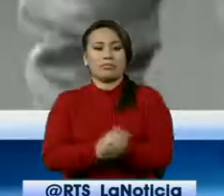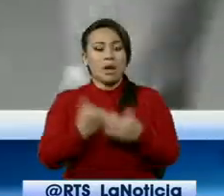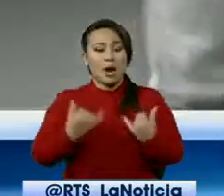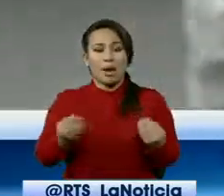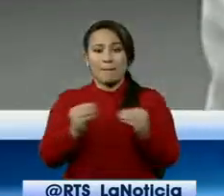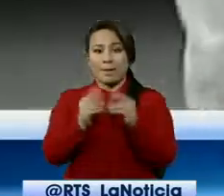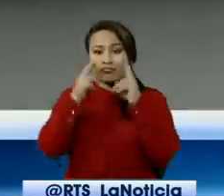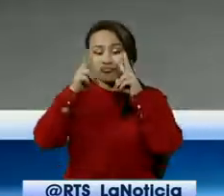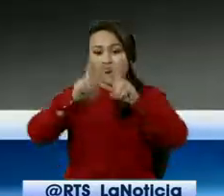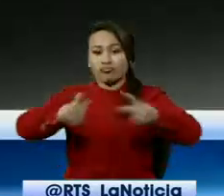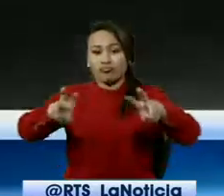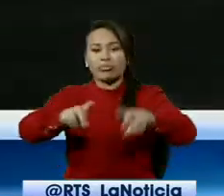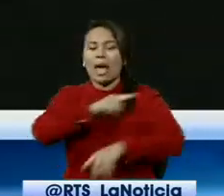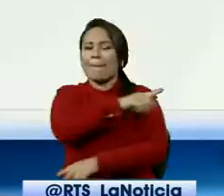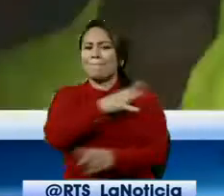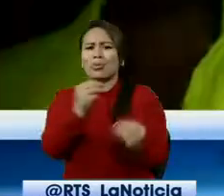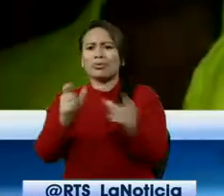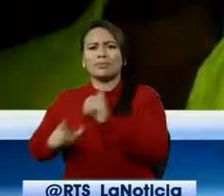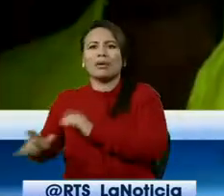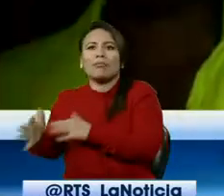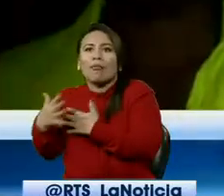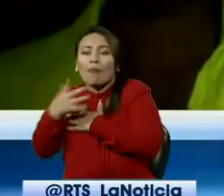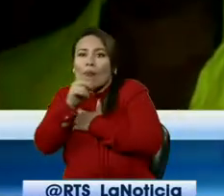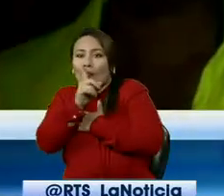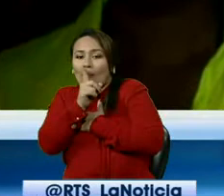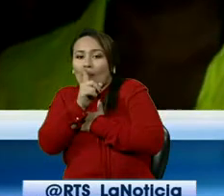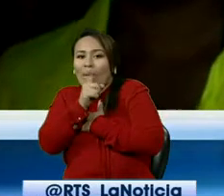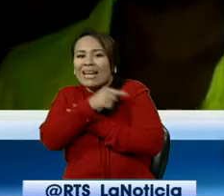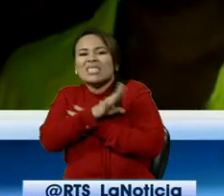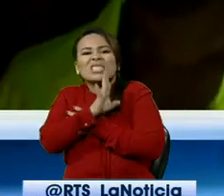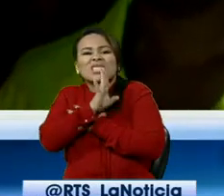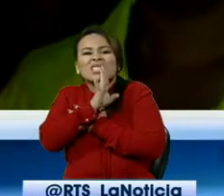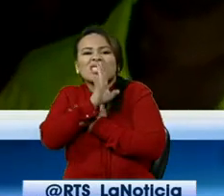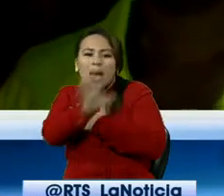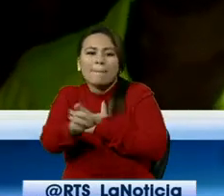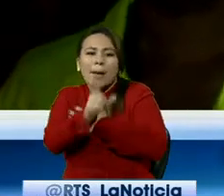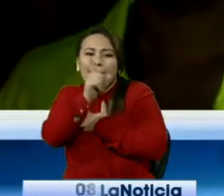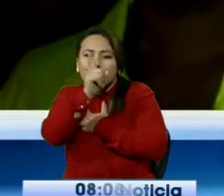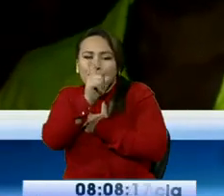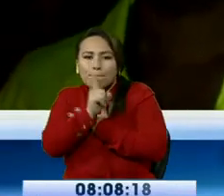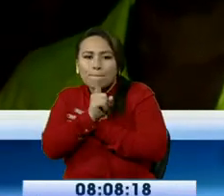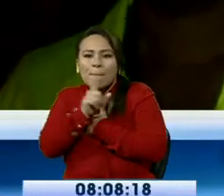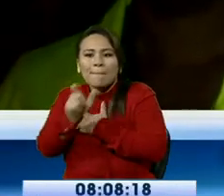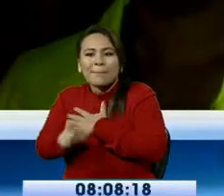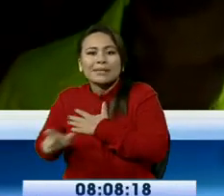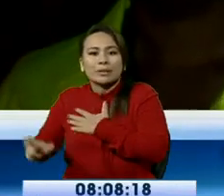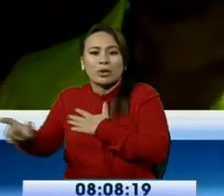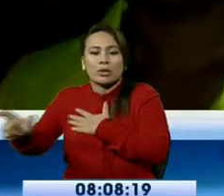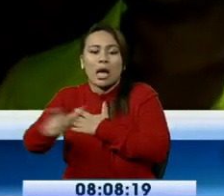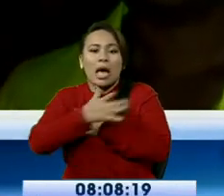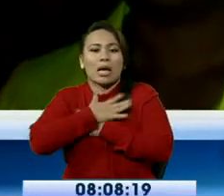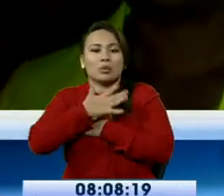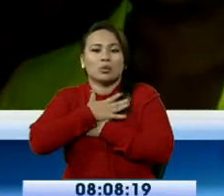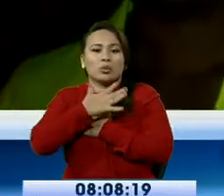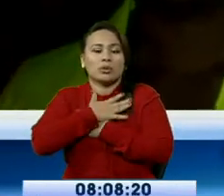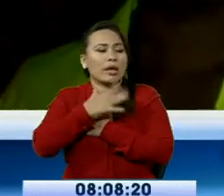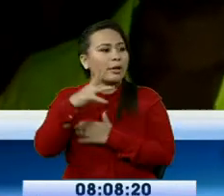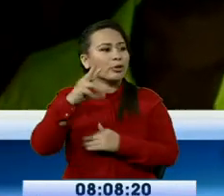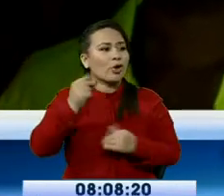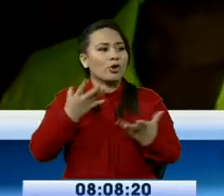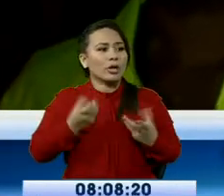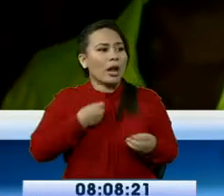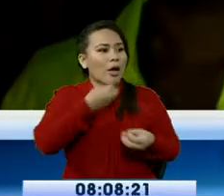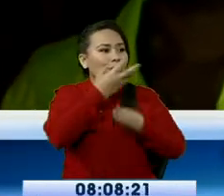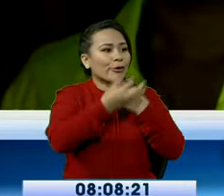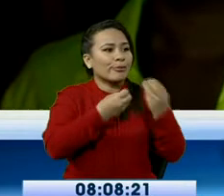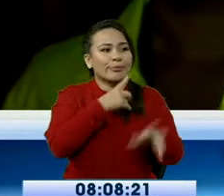el círculo en el que se movía. Este ciudadano era conocido por la ciudadanía, donde él amedrentaba mucho a la comunidad con